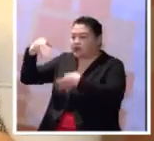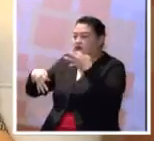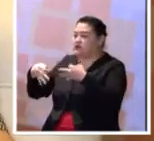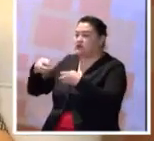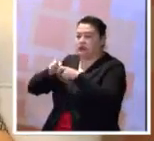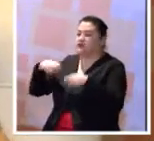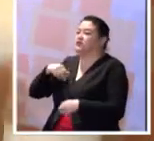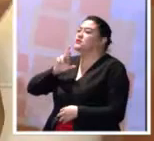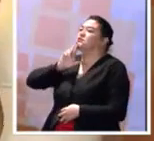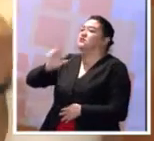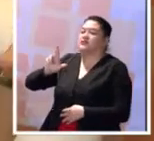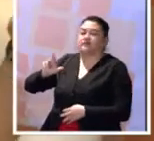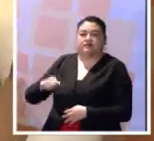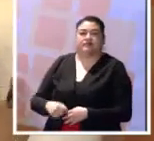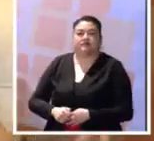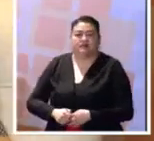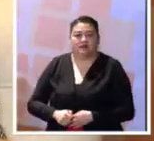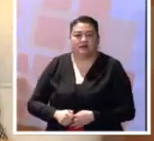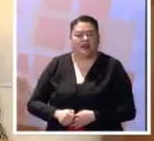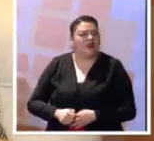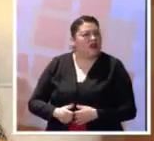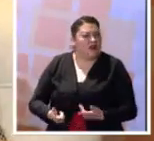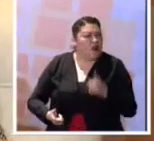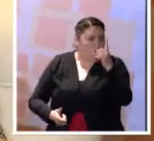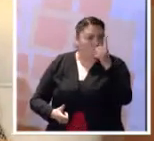mujer, porque nos habíamos excedido